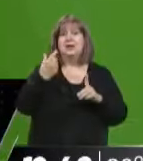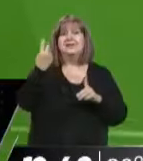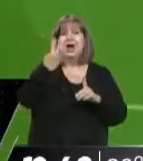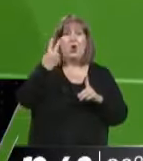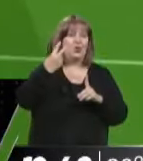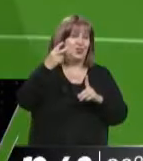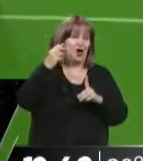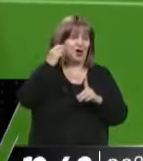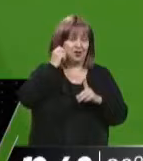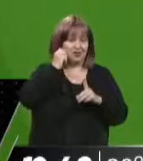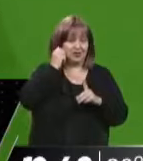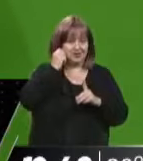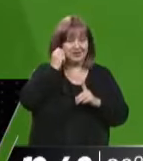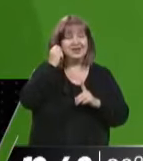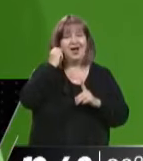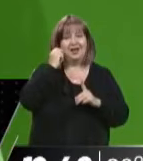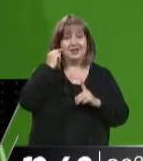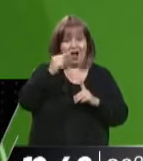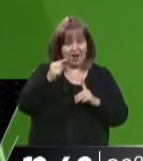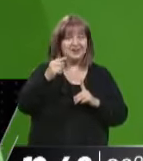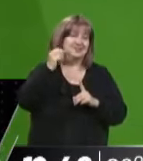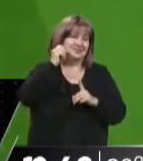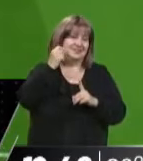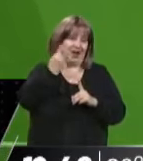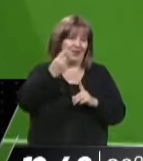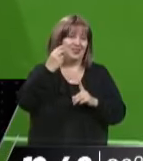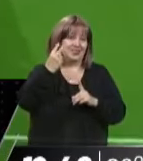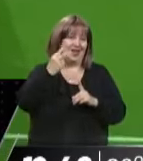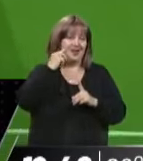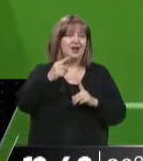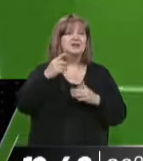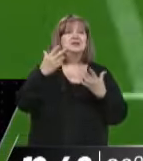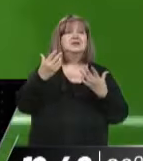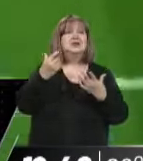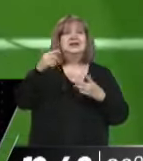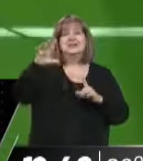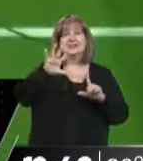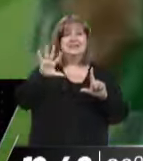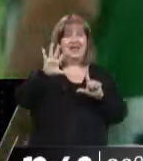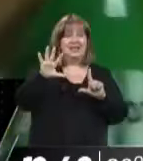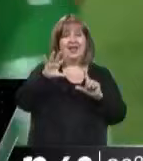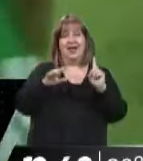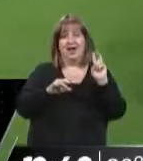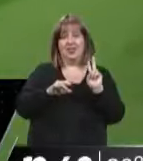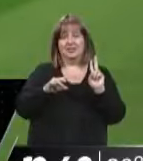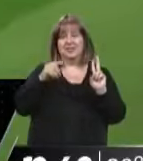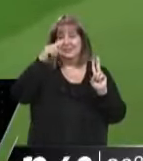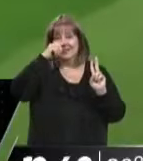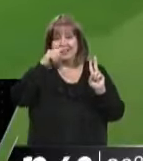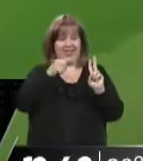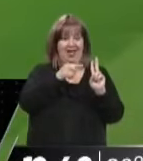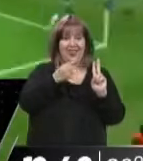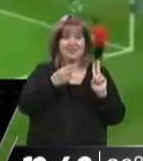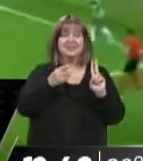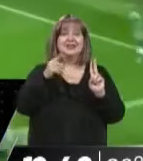está el segundo de Lionel Messi. 2 lindos goles del rosarino para la victoria 7-2, repito, de su equipo, que